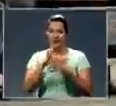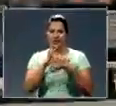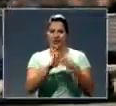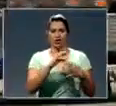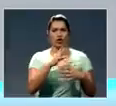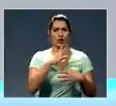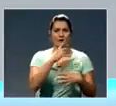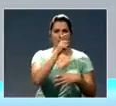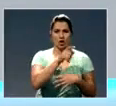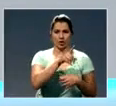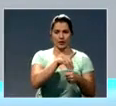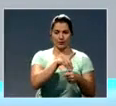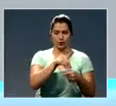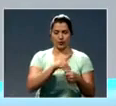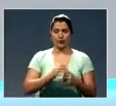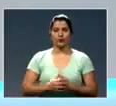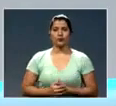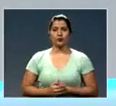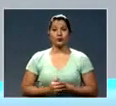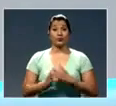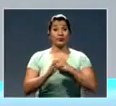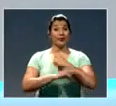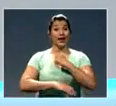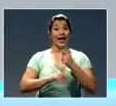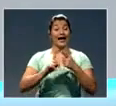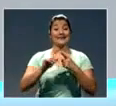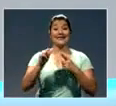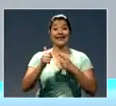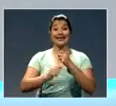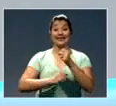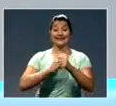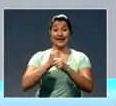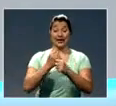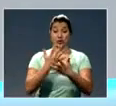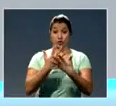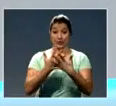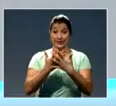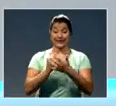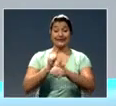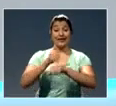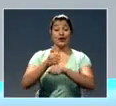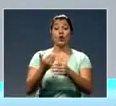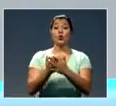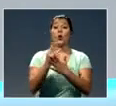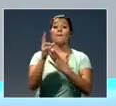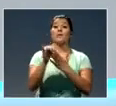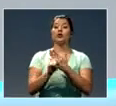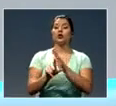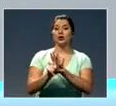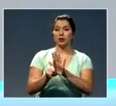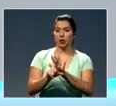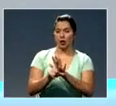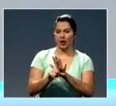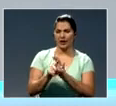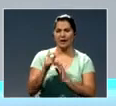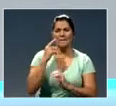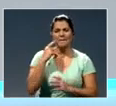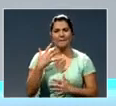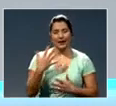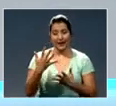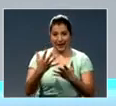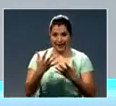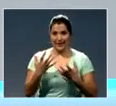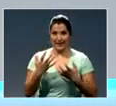Cruzan. Penas de hasta 10 años de cárcel establece un nuevo proyecto de ley con el que se pretende combatir el fuerte negocio